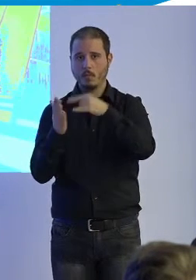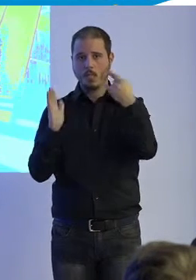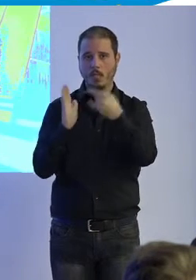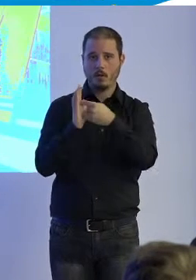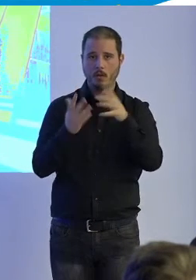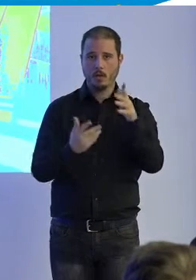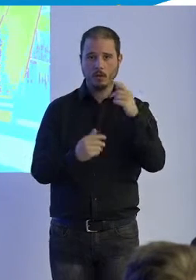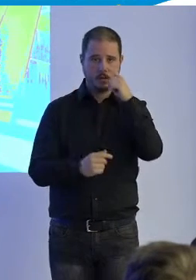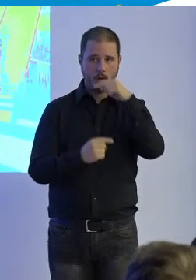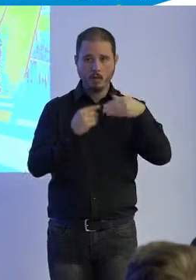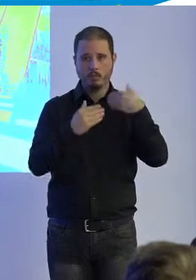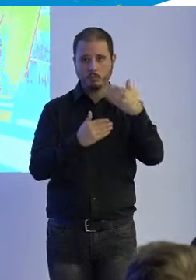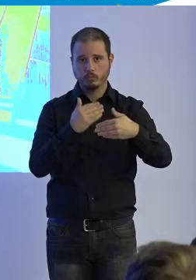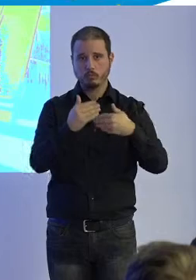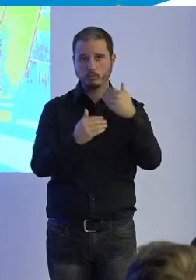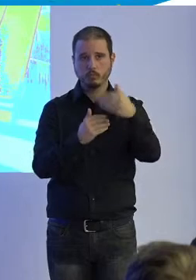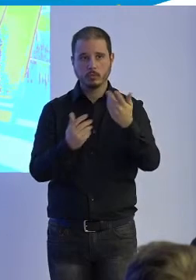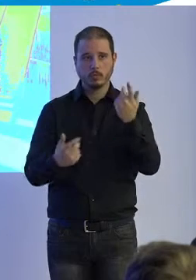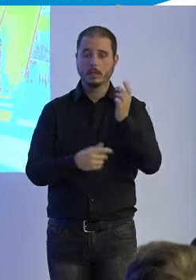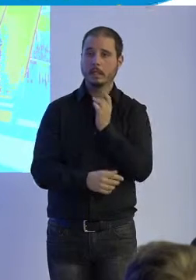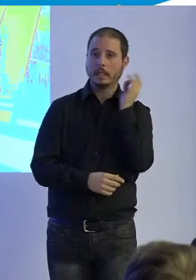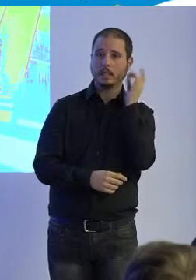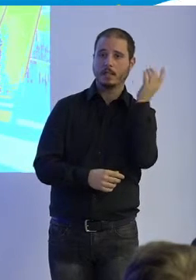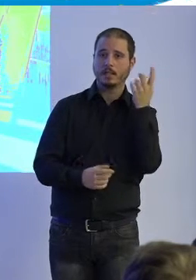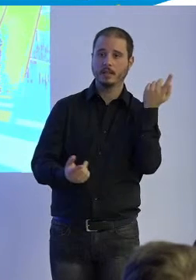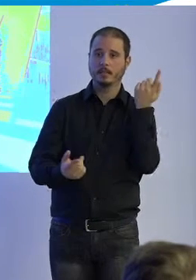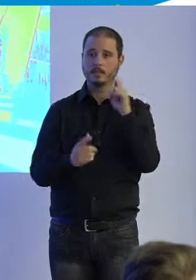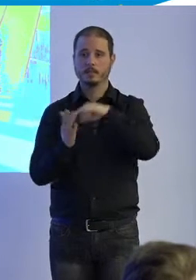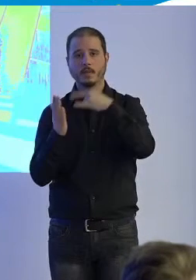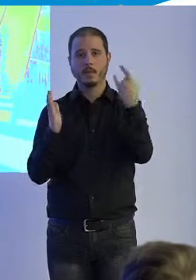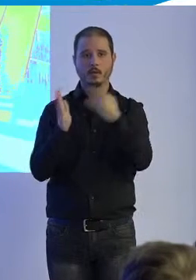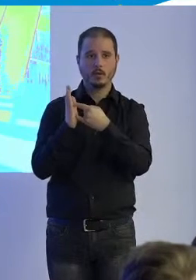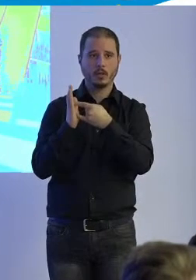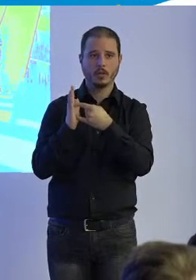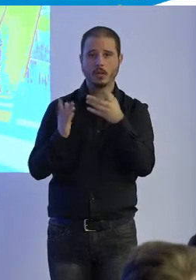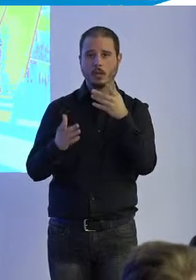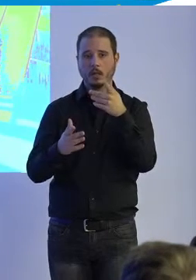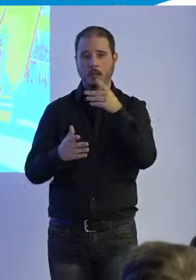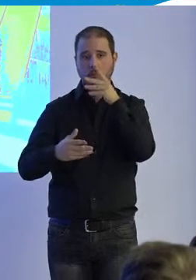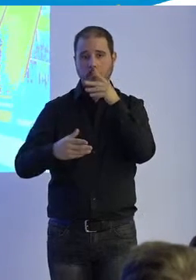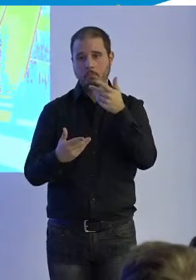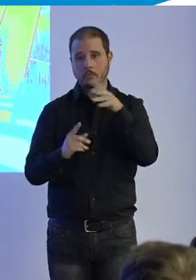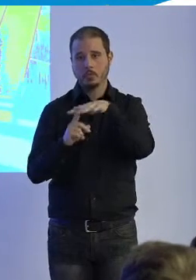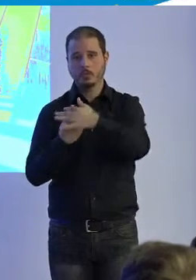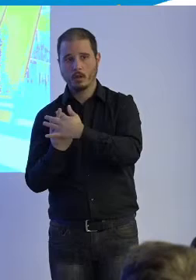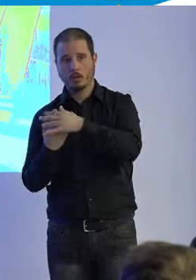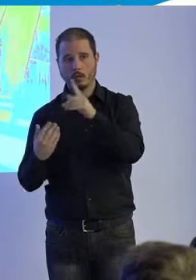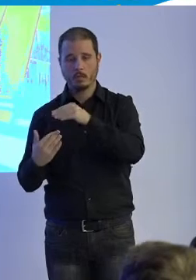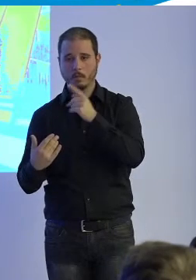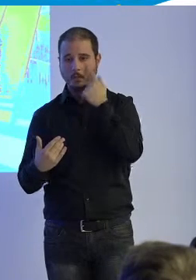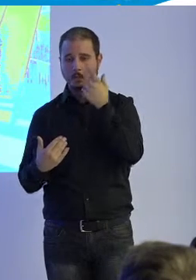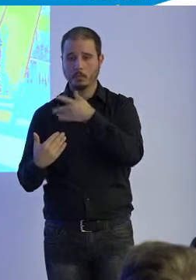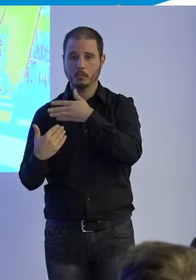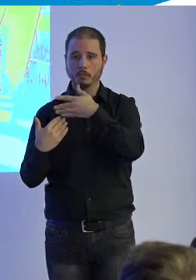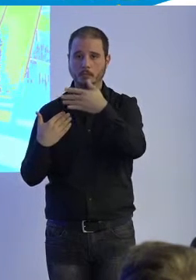año su idea de dónde está la tecnología y cuánto le va a costar llegar a una posición